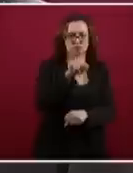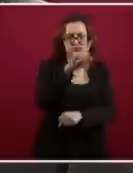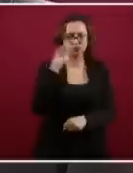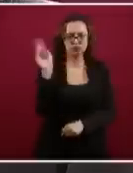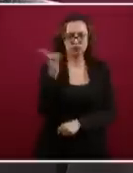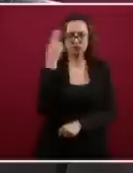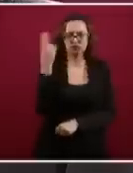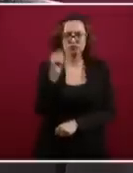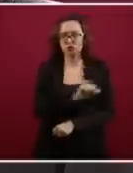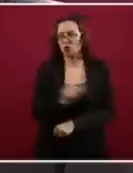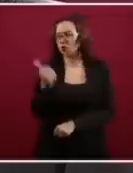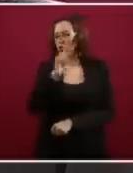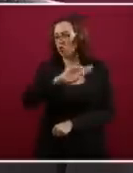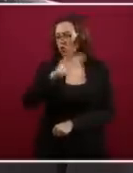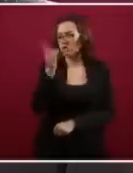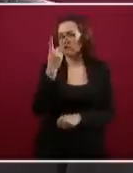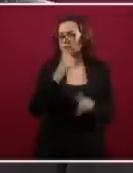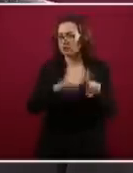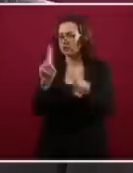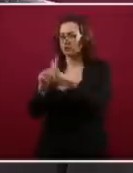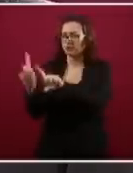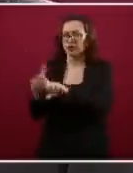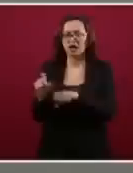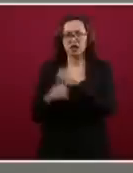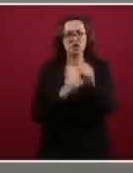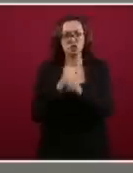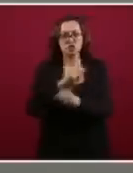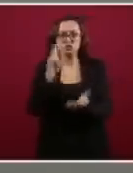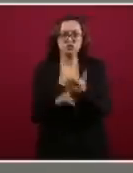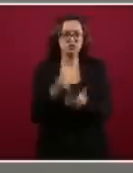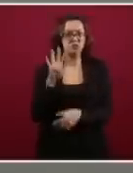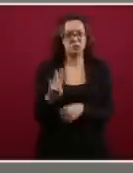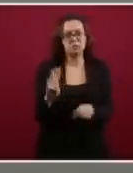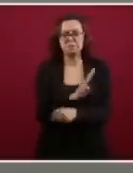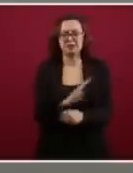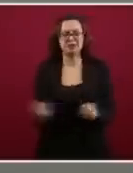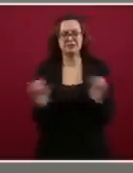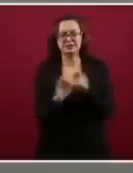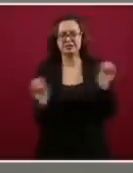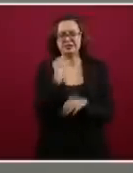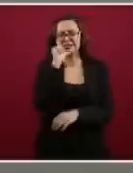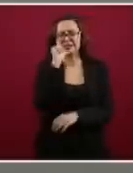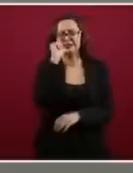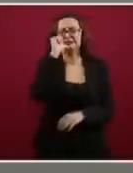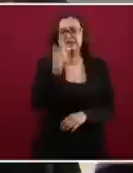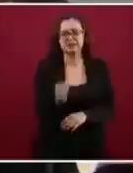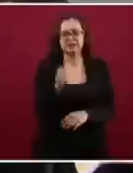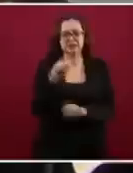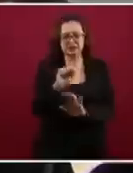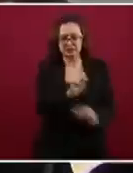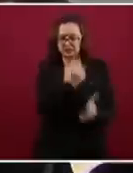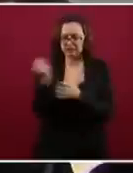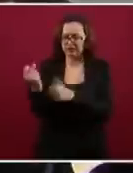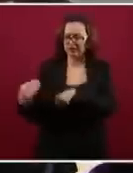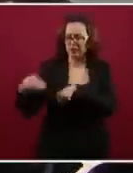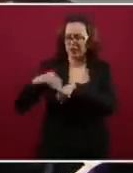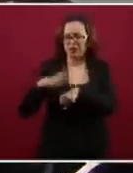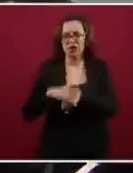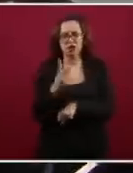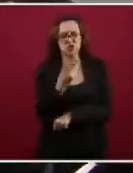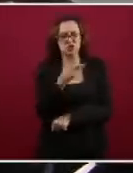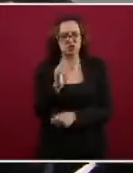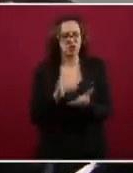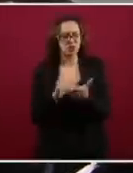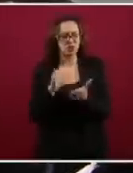estudios. Ninguna otra universidad en el 2019 se vio beneficiada con este tipo pues de partidas adicionales superiores a los